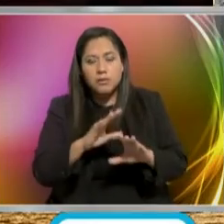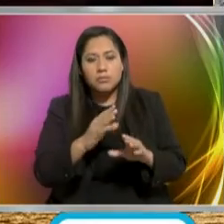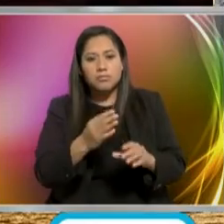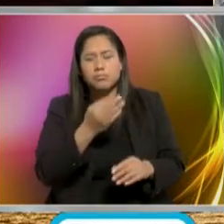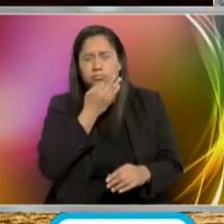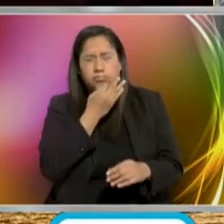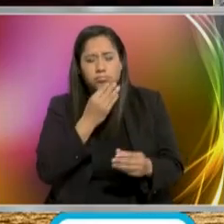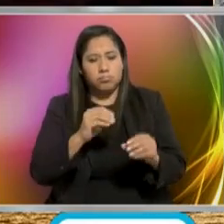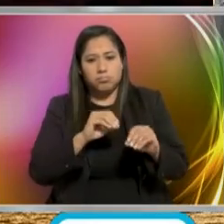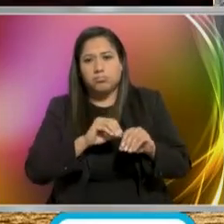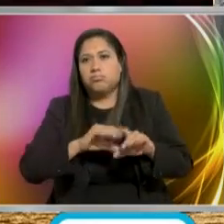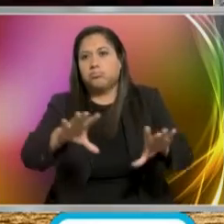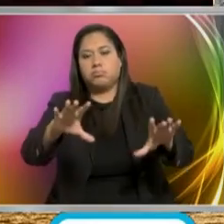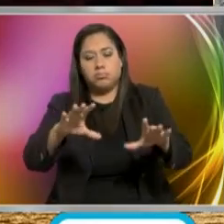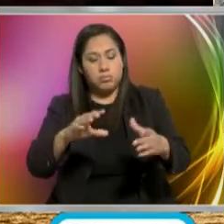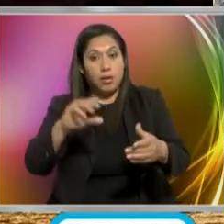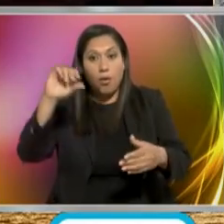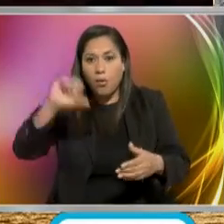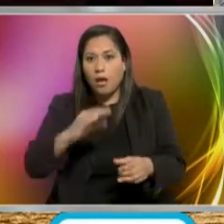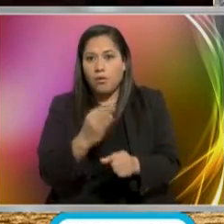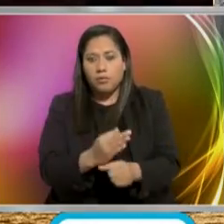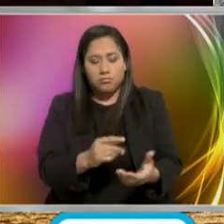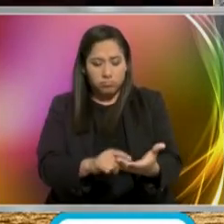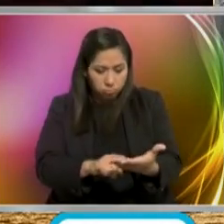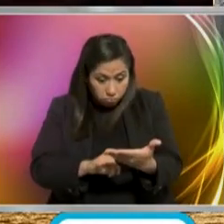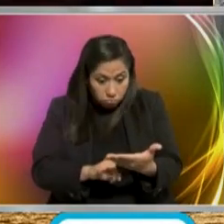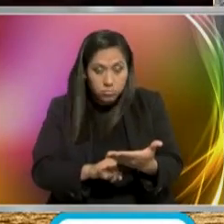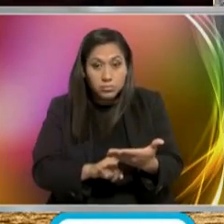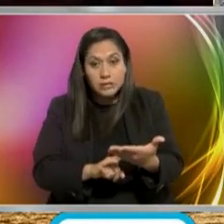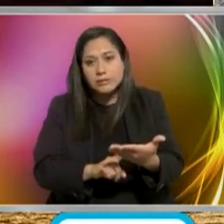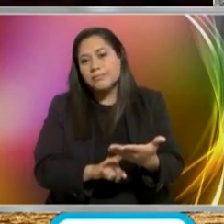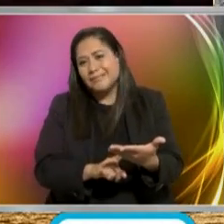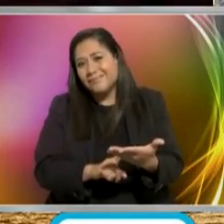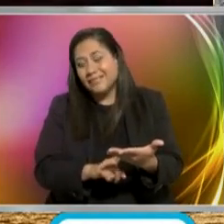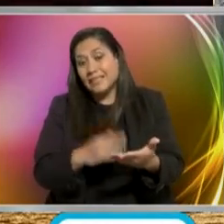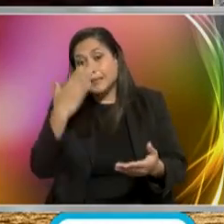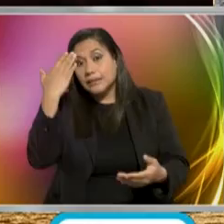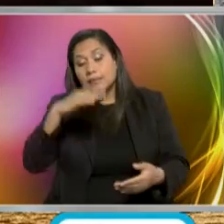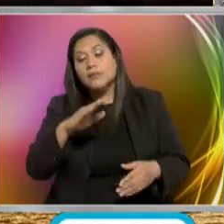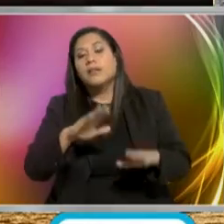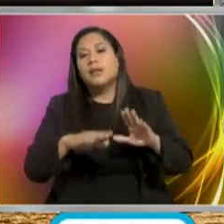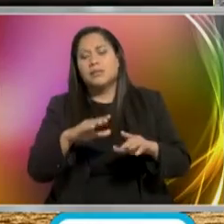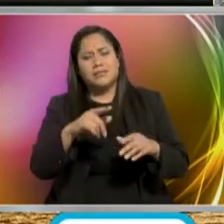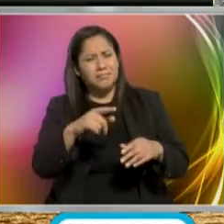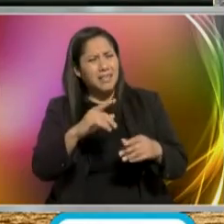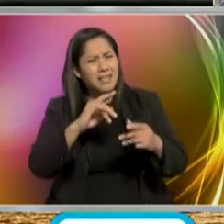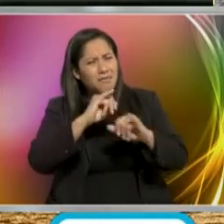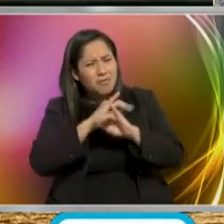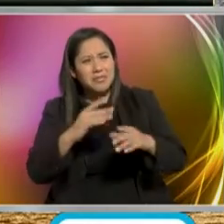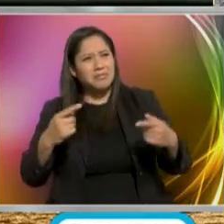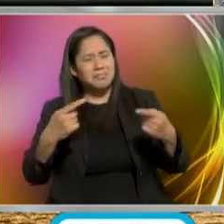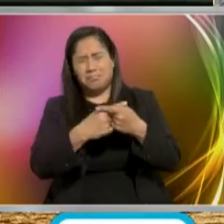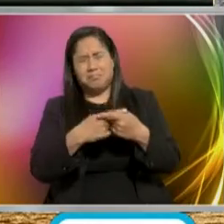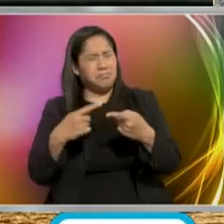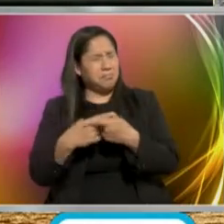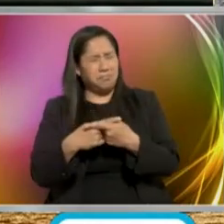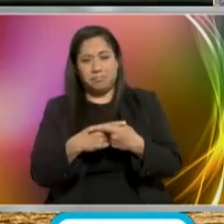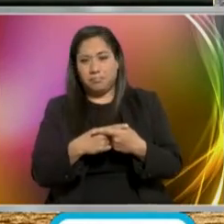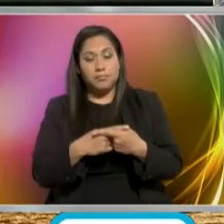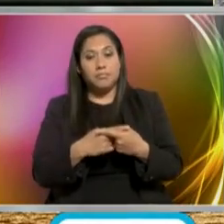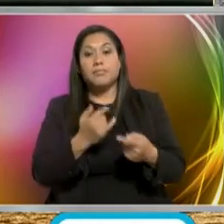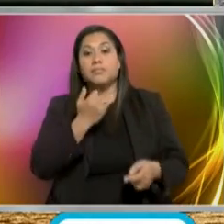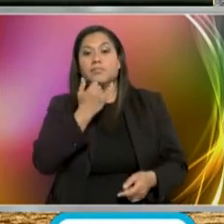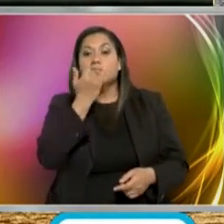llega de plena mano. En segundo está. Exactamente. Sí. Y bueno, de alguna manera se tergiversa mucho la información, ¿no? Claro. Angélica,